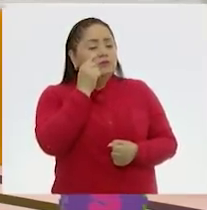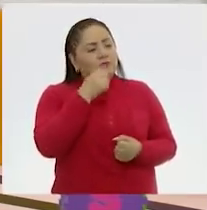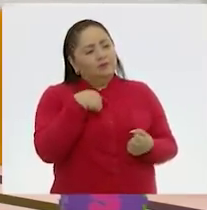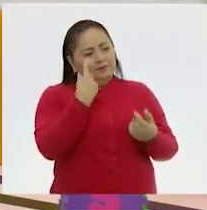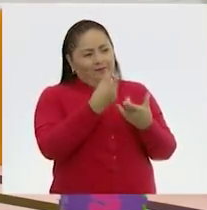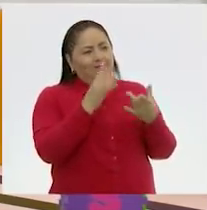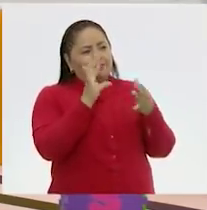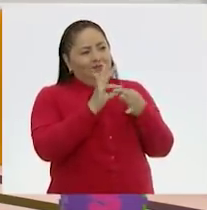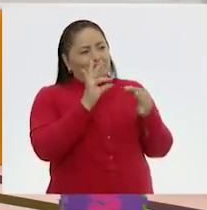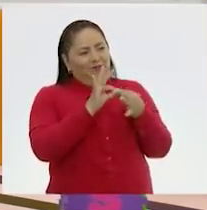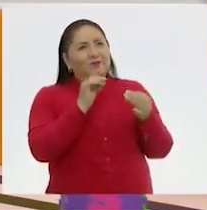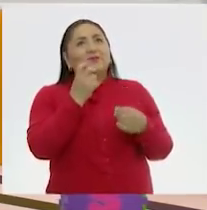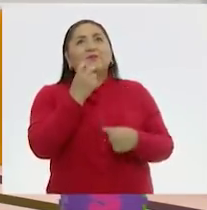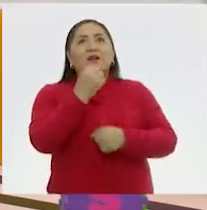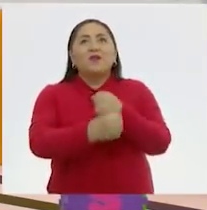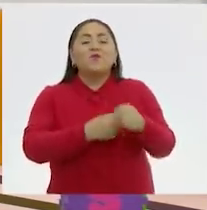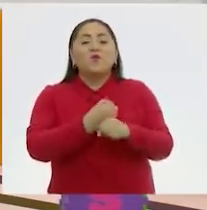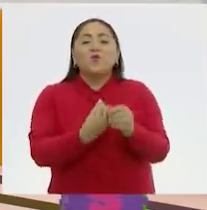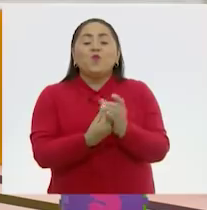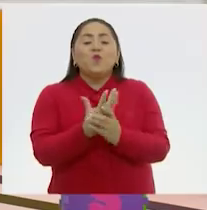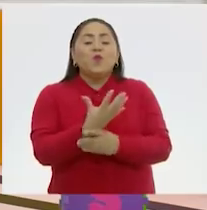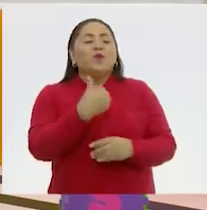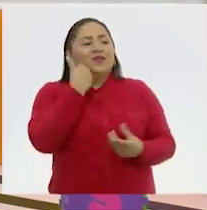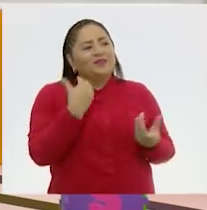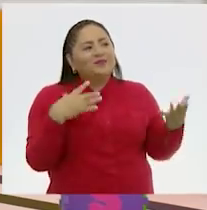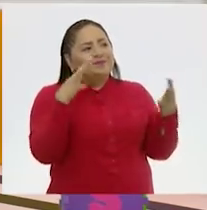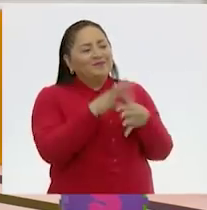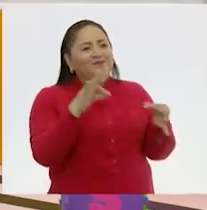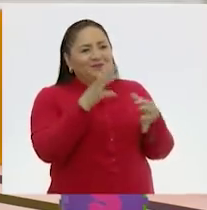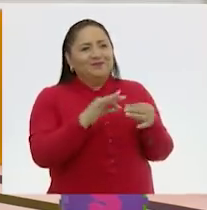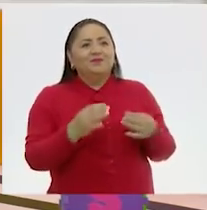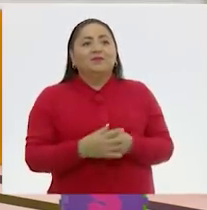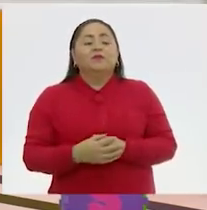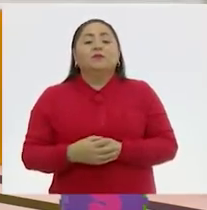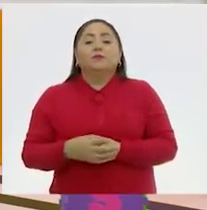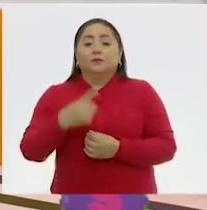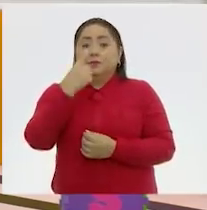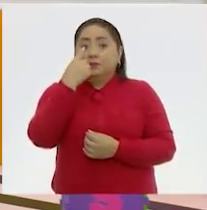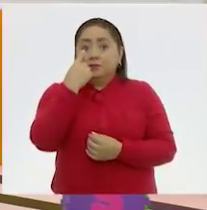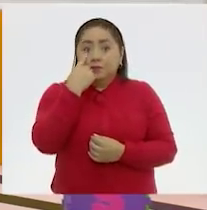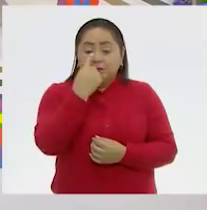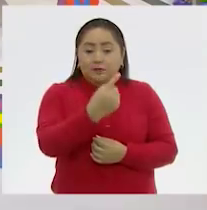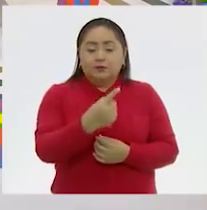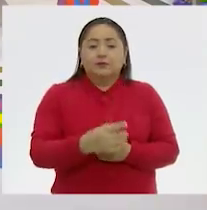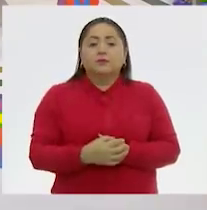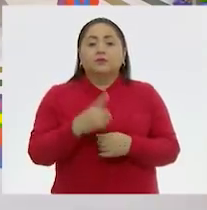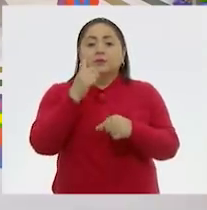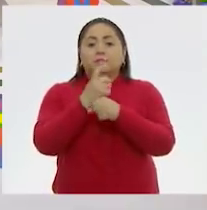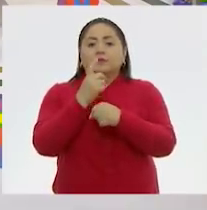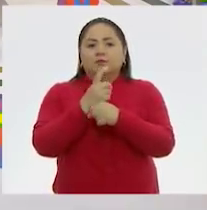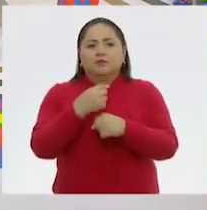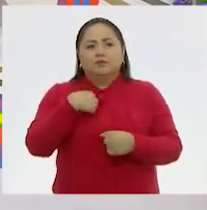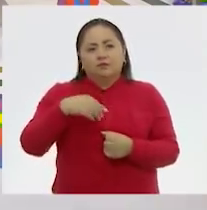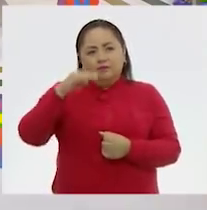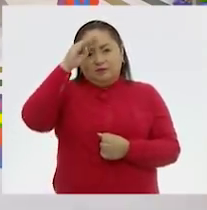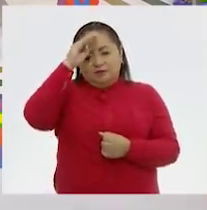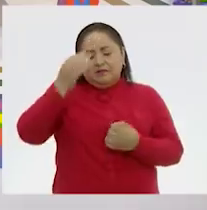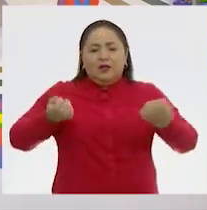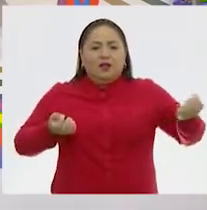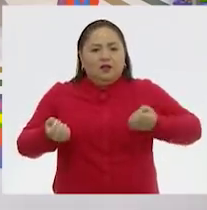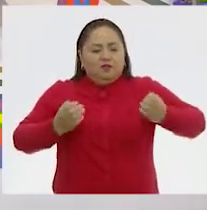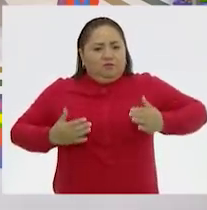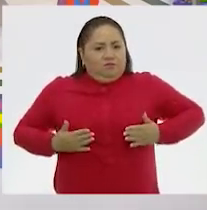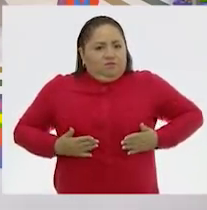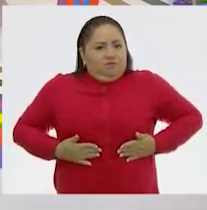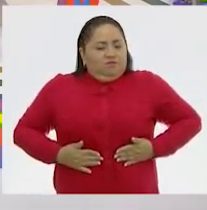contar yo mis propósitos de año nuevo, por eso estaba yo esperando que tú vinieras. Pues mira, primero decidí hacer ejercicio, ponerme en